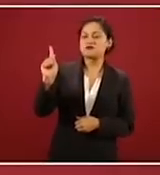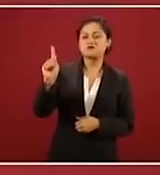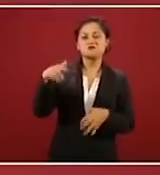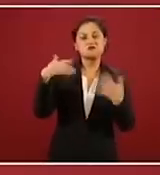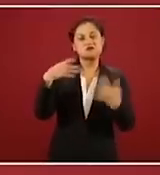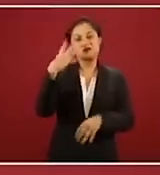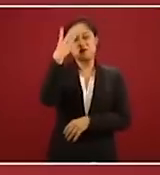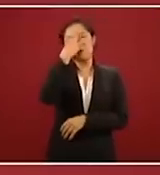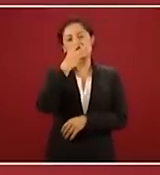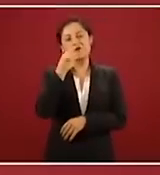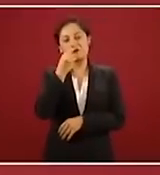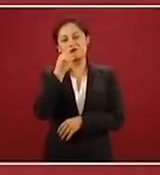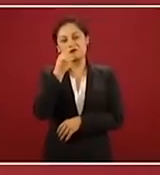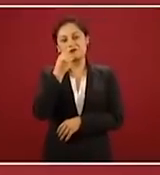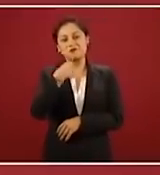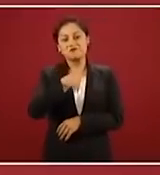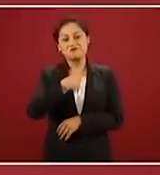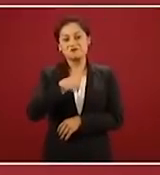la docencia.